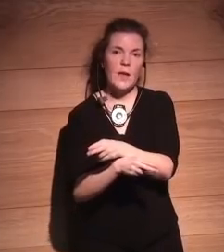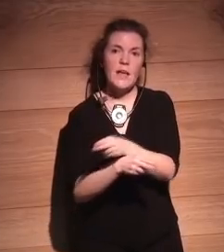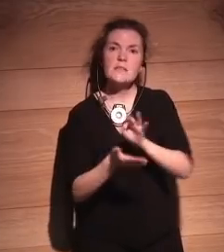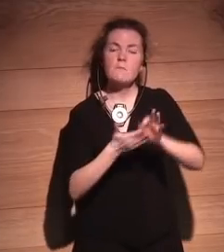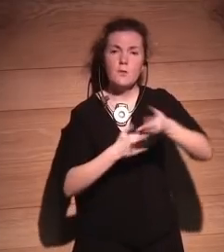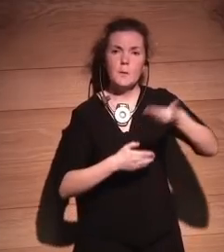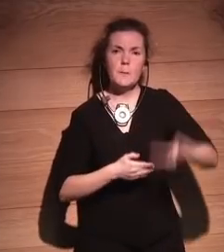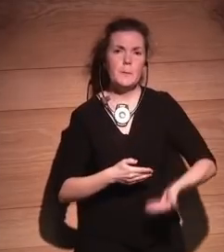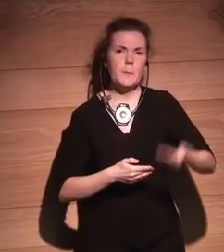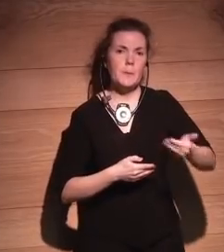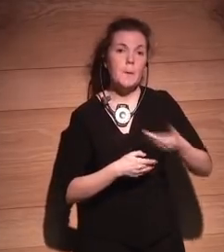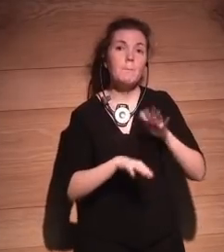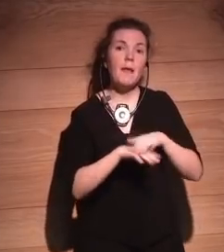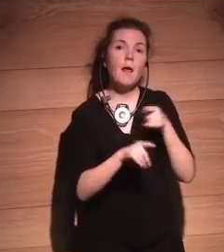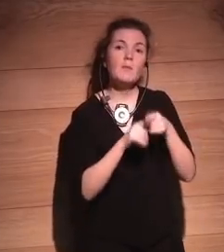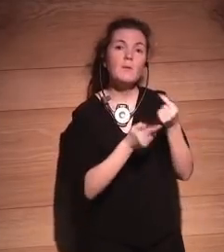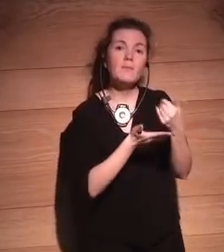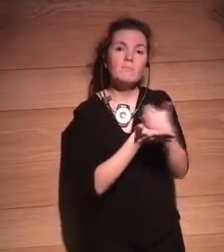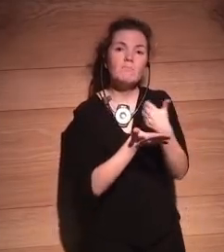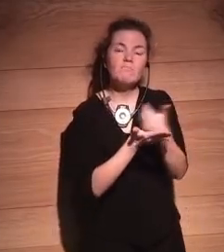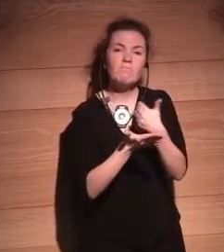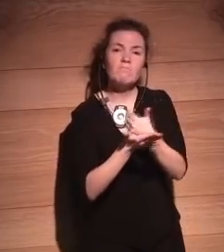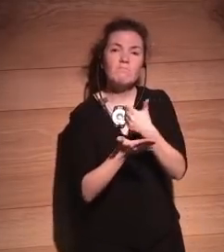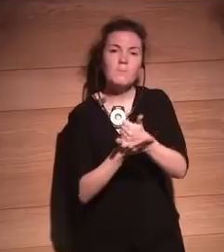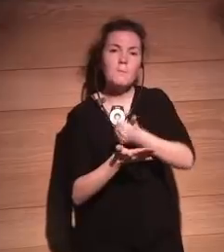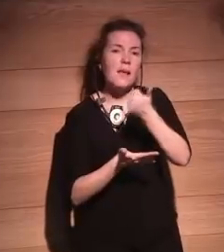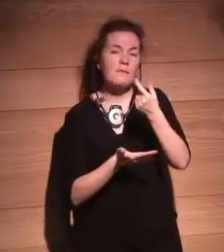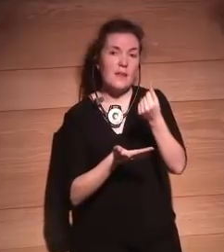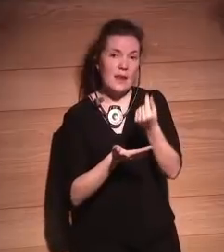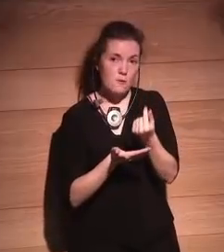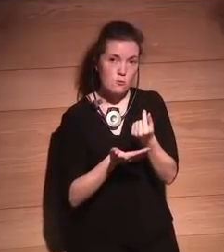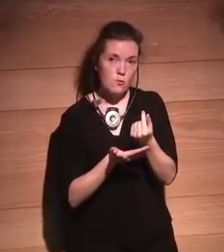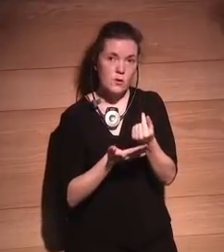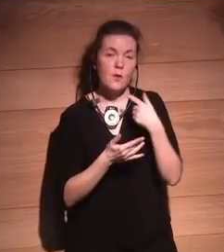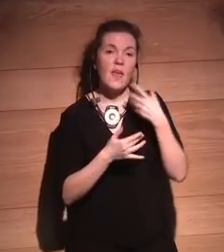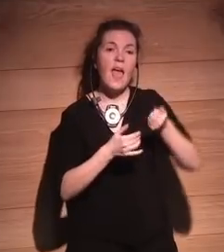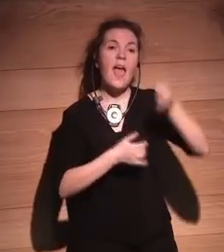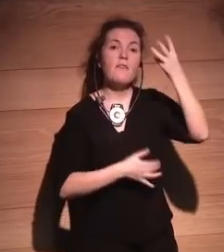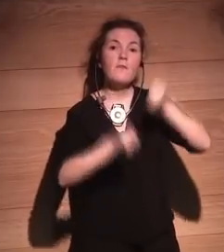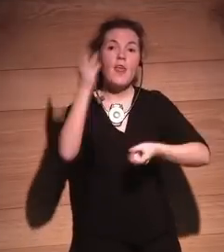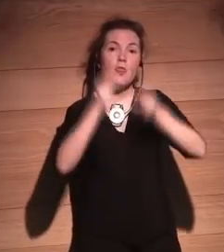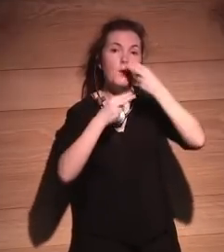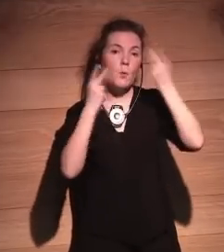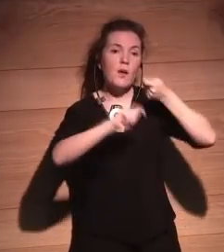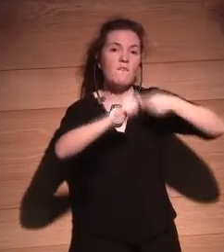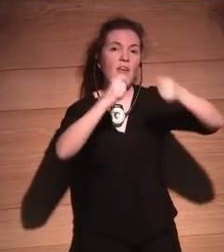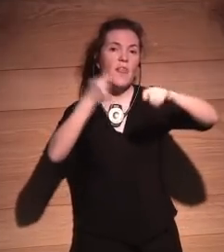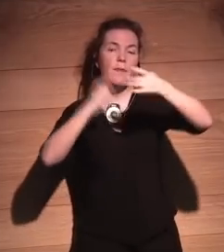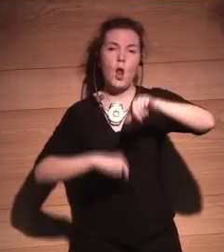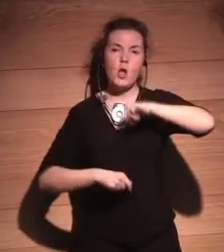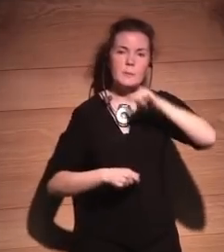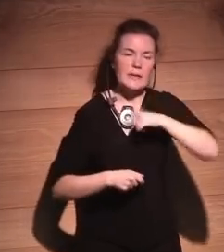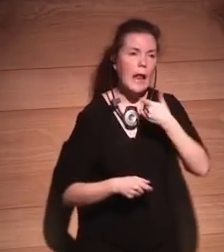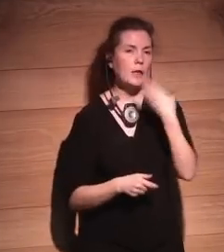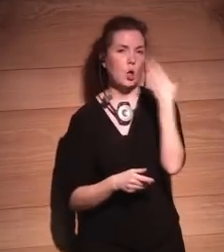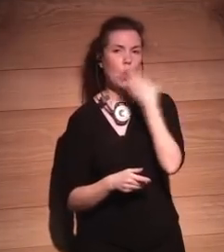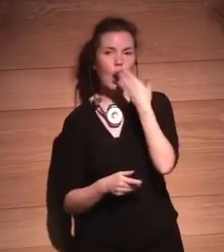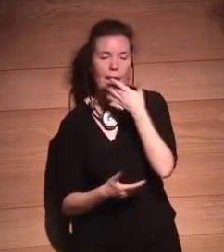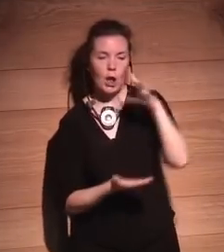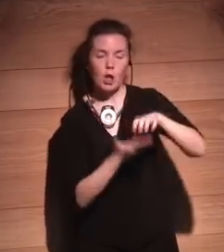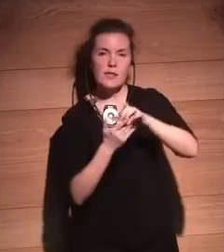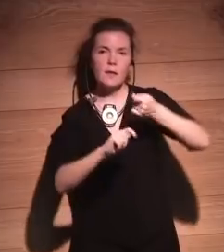vitales para recaudar más dinero. Estamos vendiendo todos los edificios, nuestras sedes, los hospitales, los colegios.